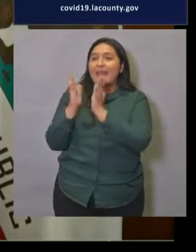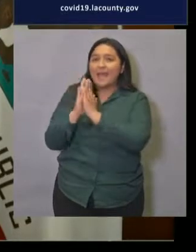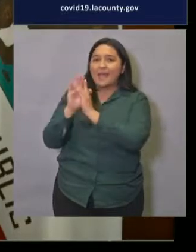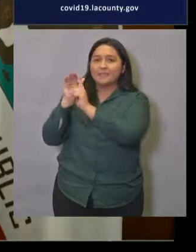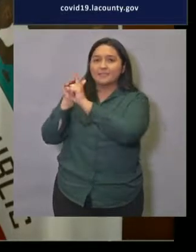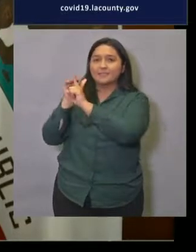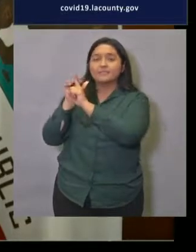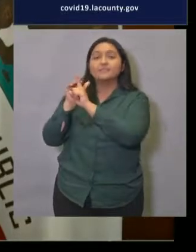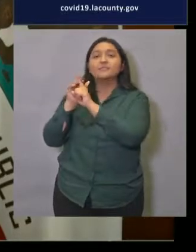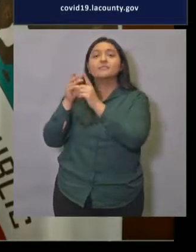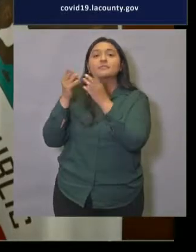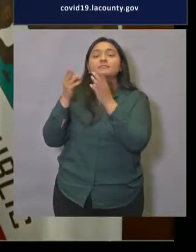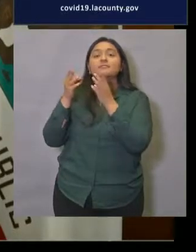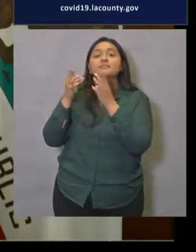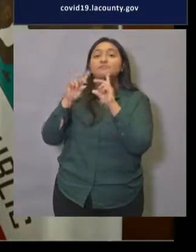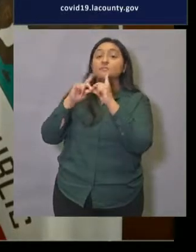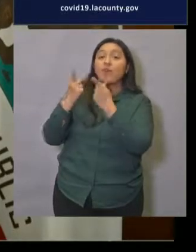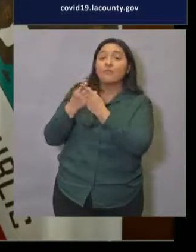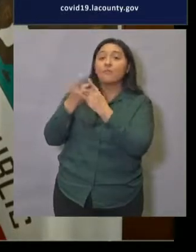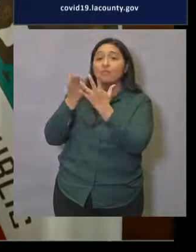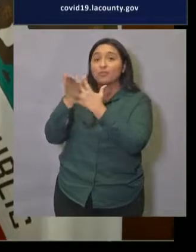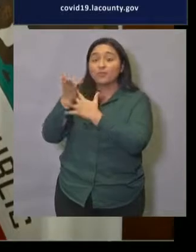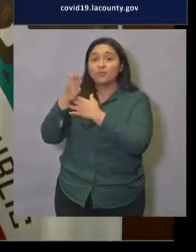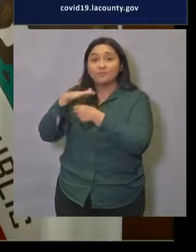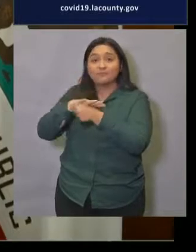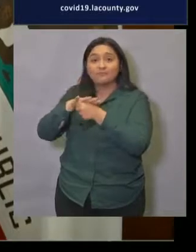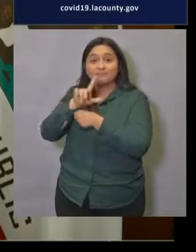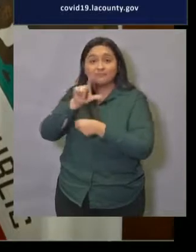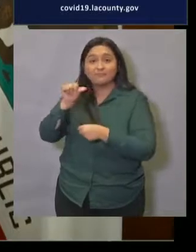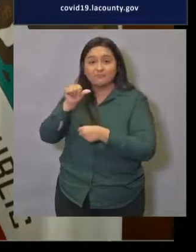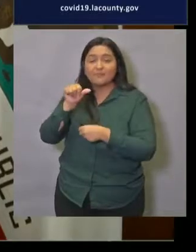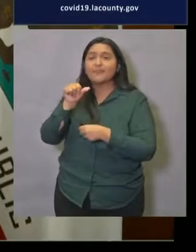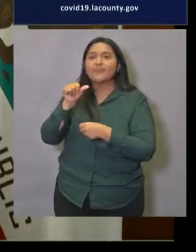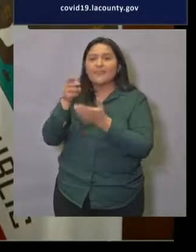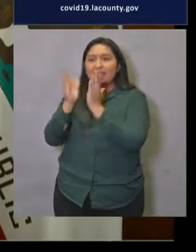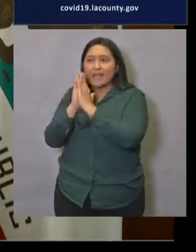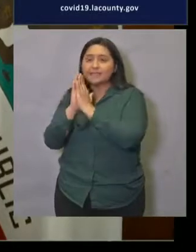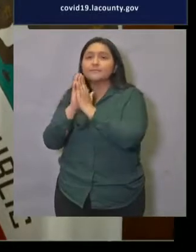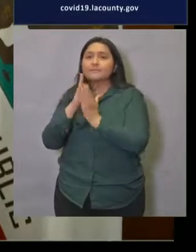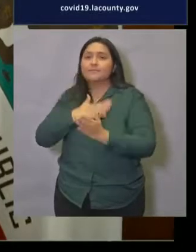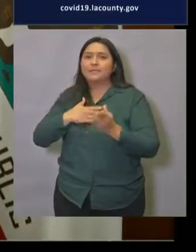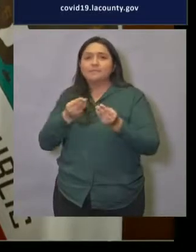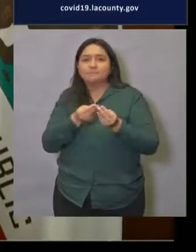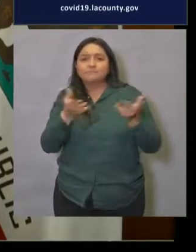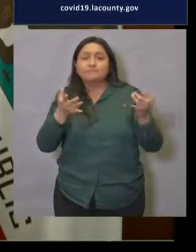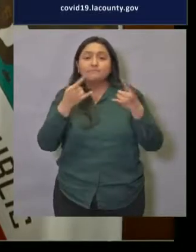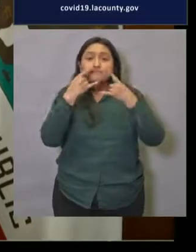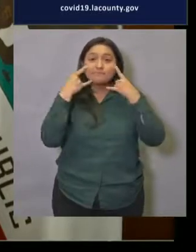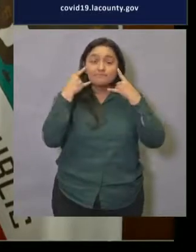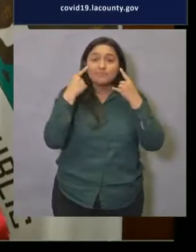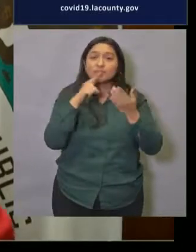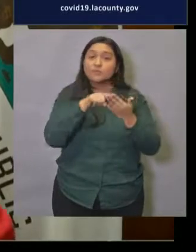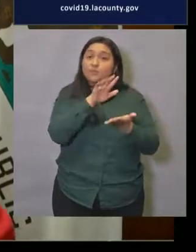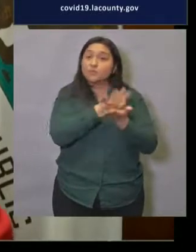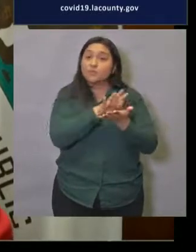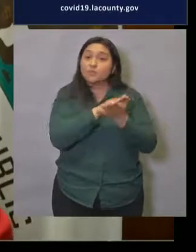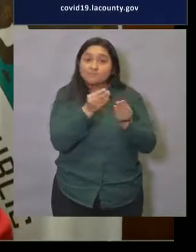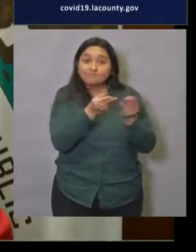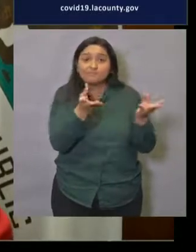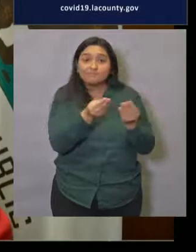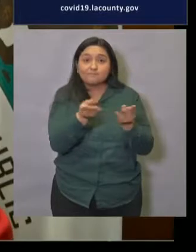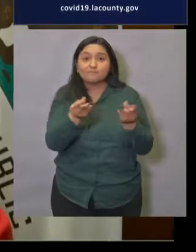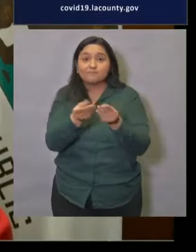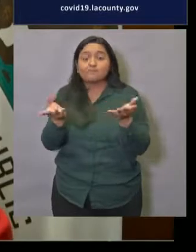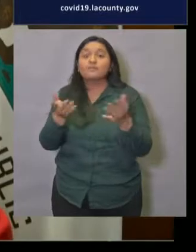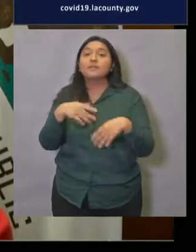nuestros departamentos del condado que distribuyan millones de mascarillas a nuestras escuelas,